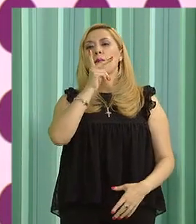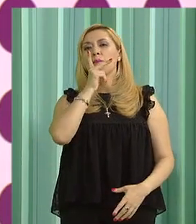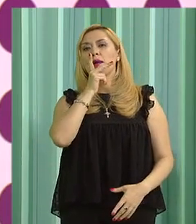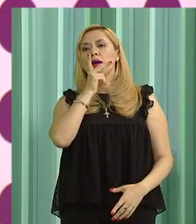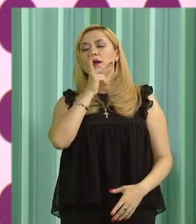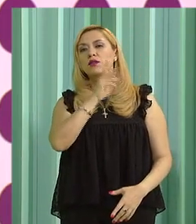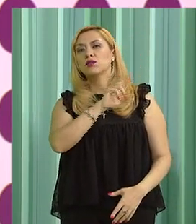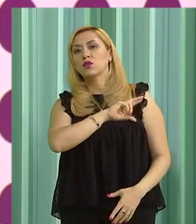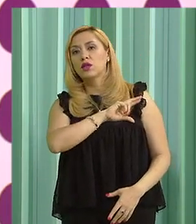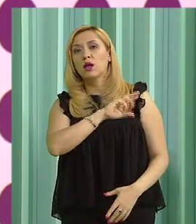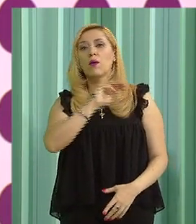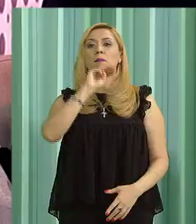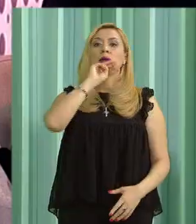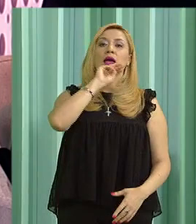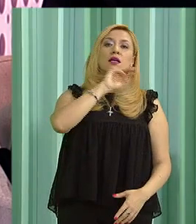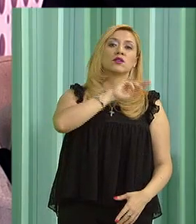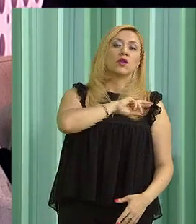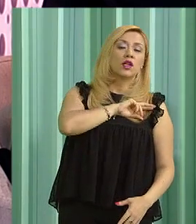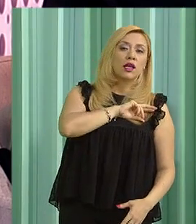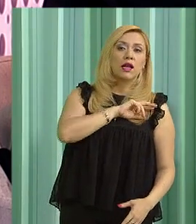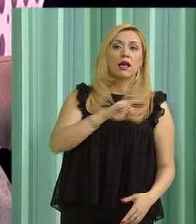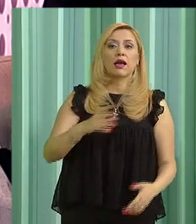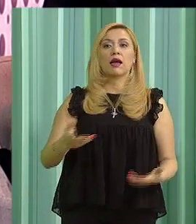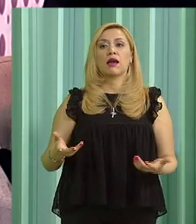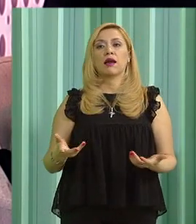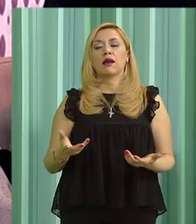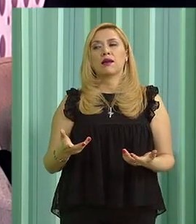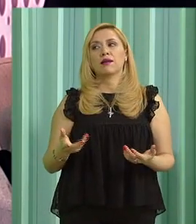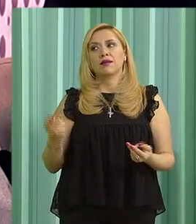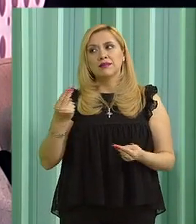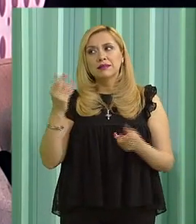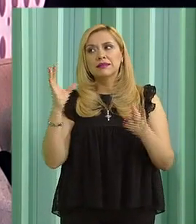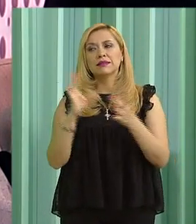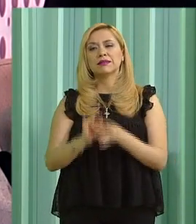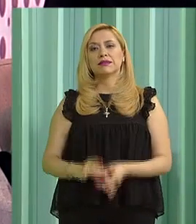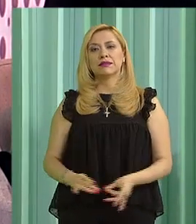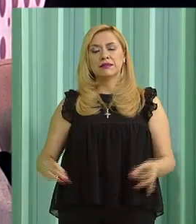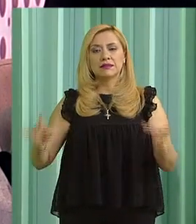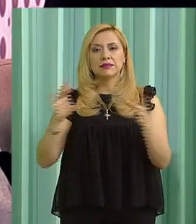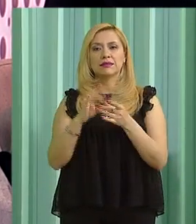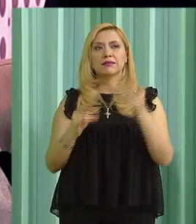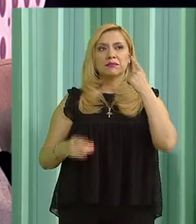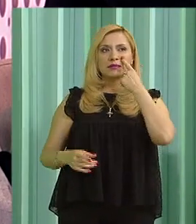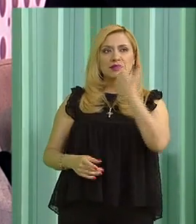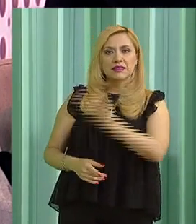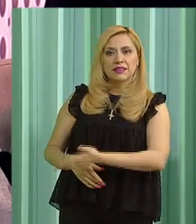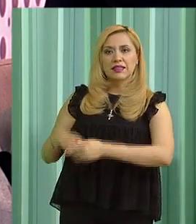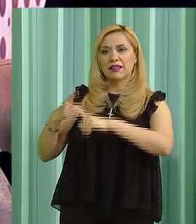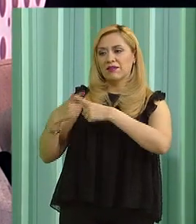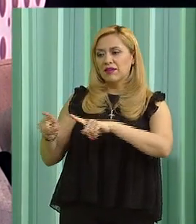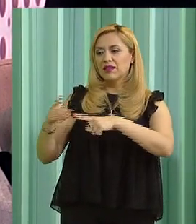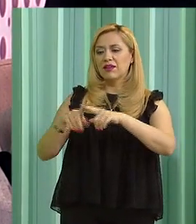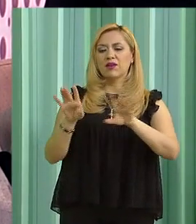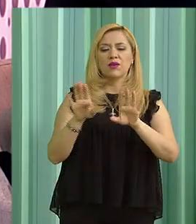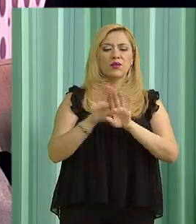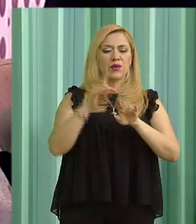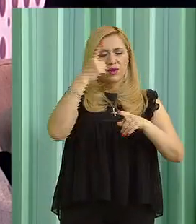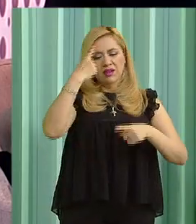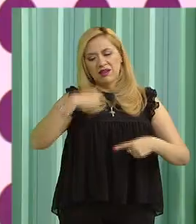¿no? Y pues también pues hay que hablar mucho como de las condiciones en las que vienen, ¿no? Vienen muy estresados, con